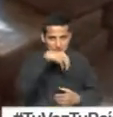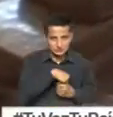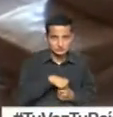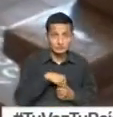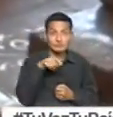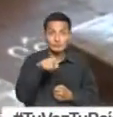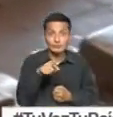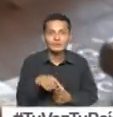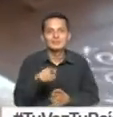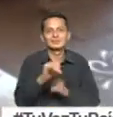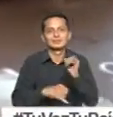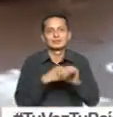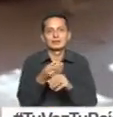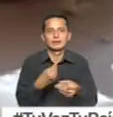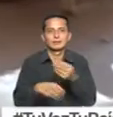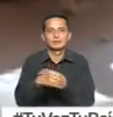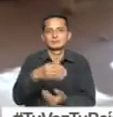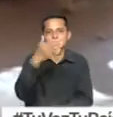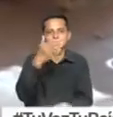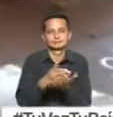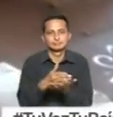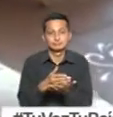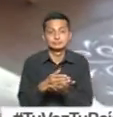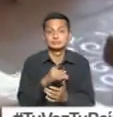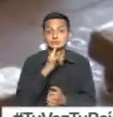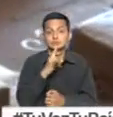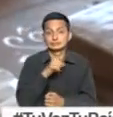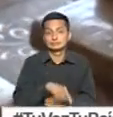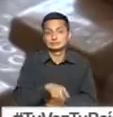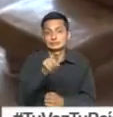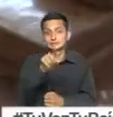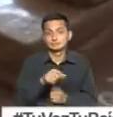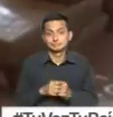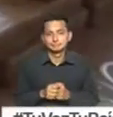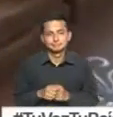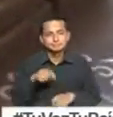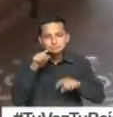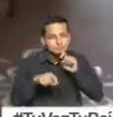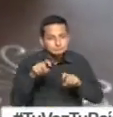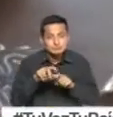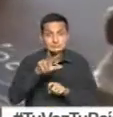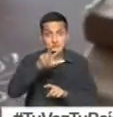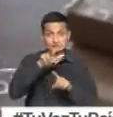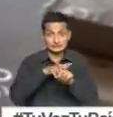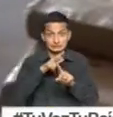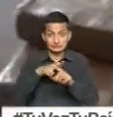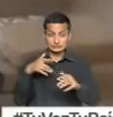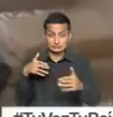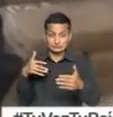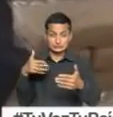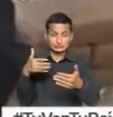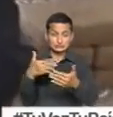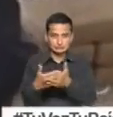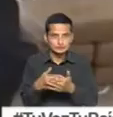a los mercados internacionales, sobre todo a Estados Unidos. La investigación de 3 meses logró identificar el lugar